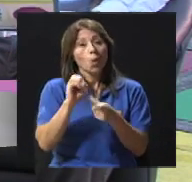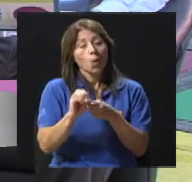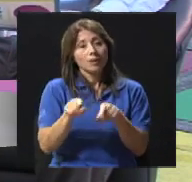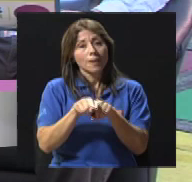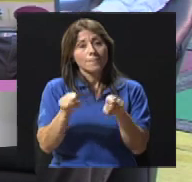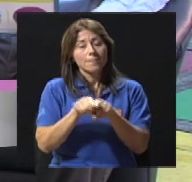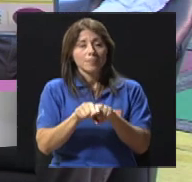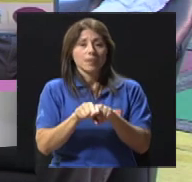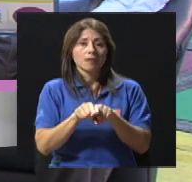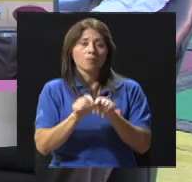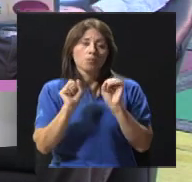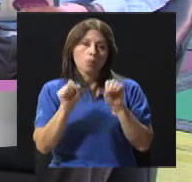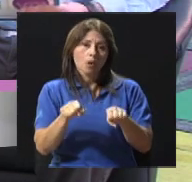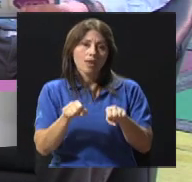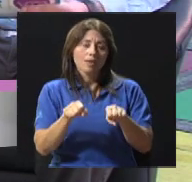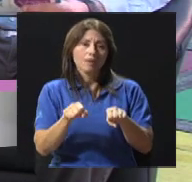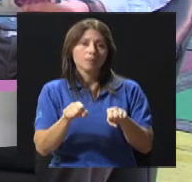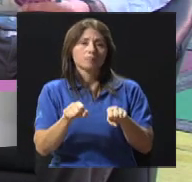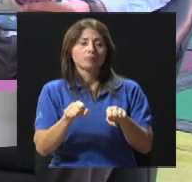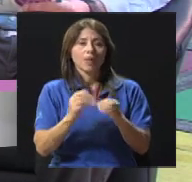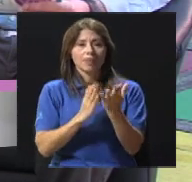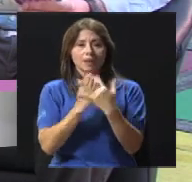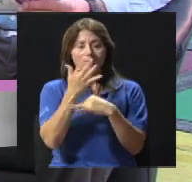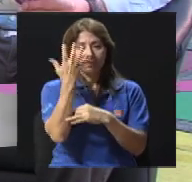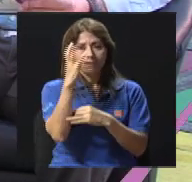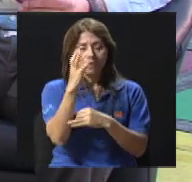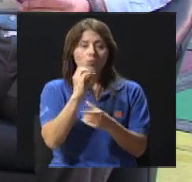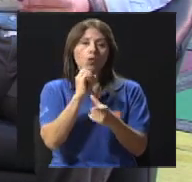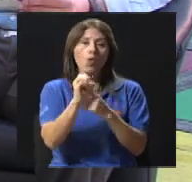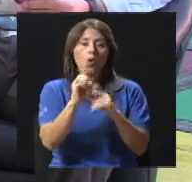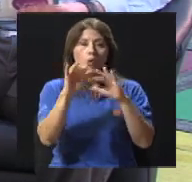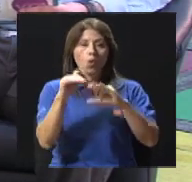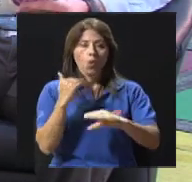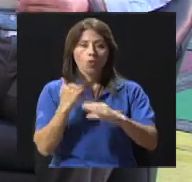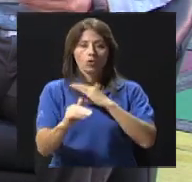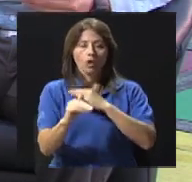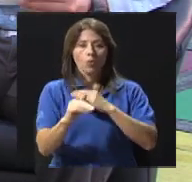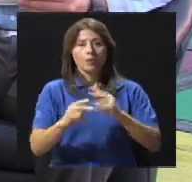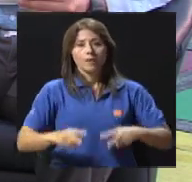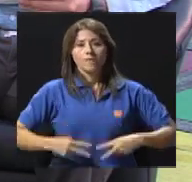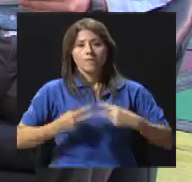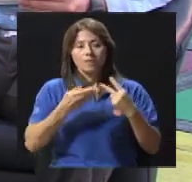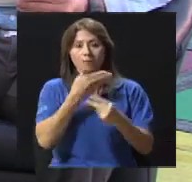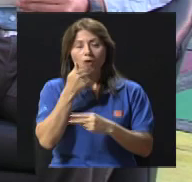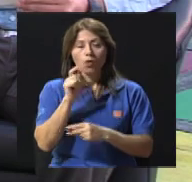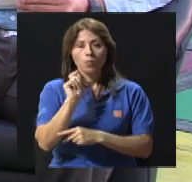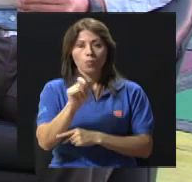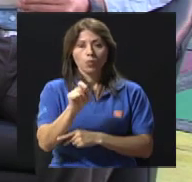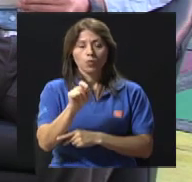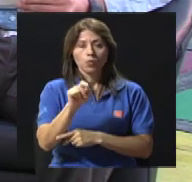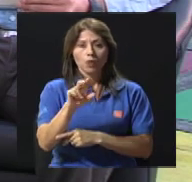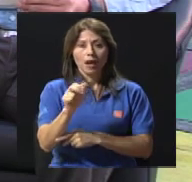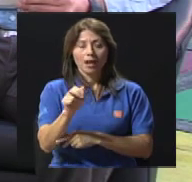2511-6440 o enviarnos pues sus mensajes a nuestro Facebook o al correo electrónico